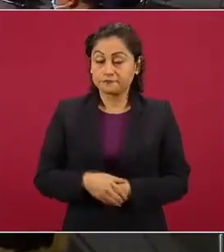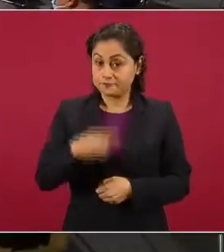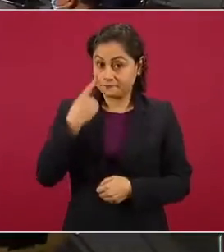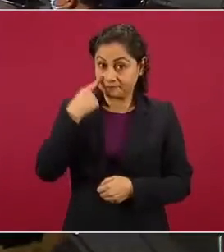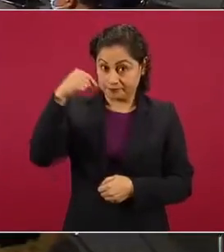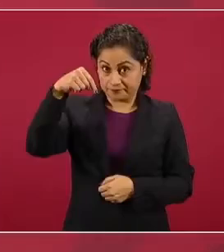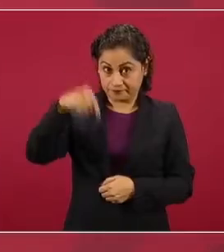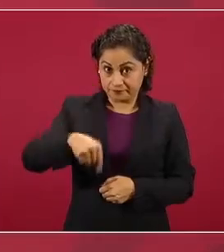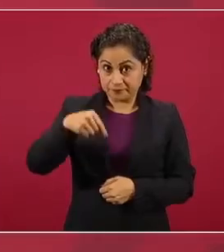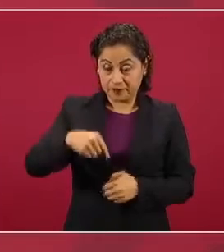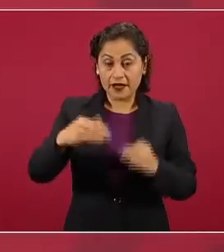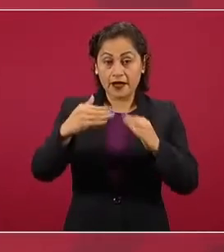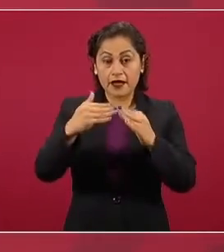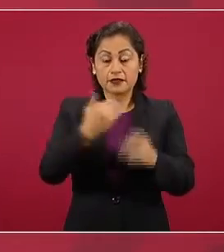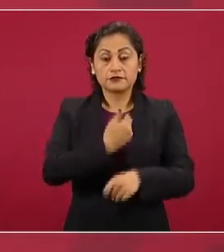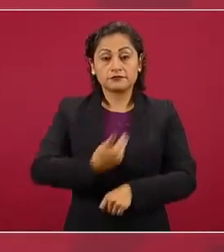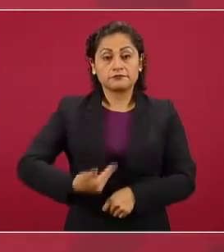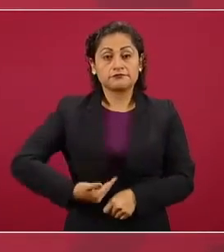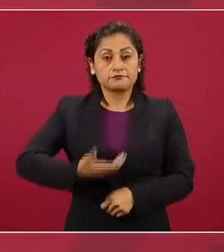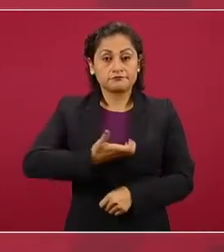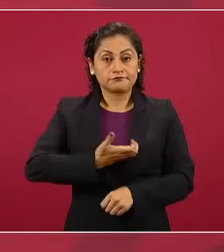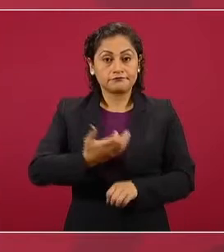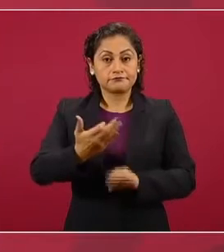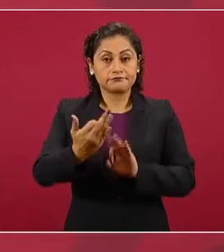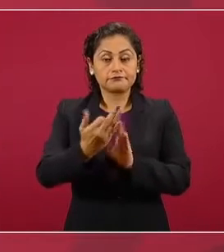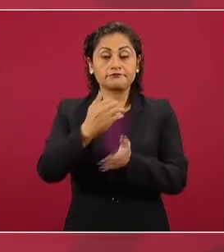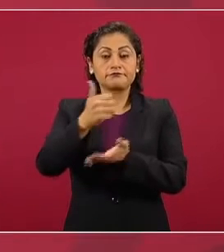en Palacio Nacional,